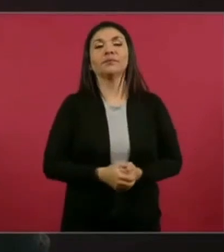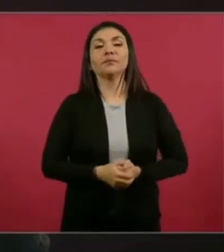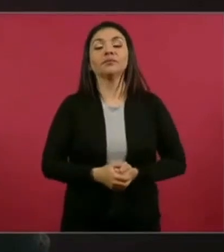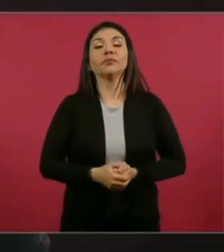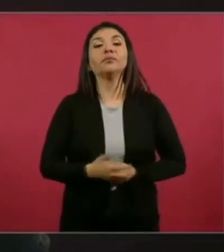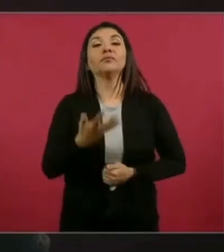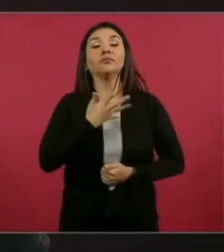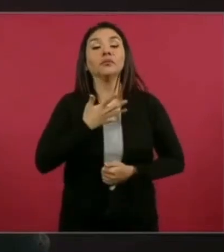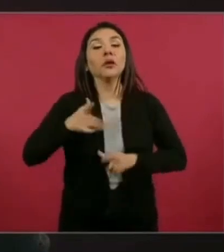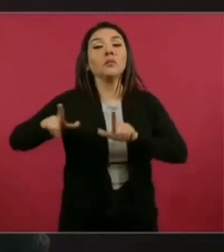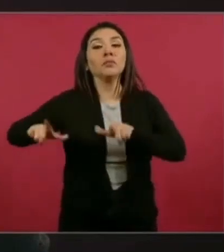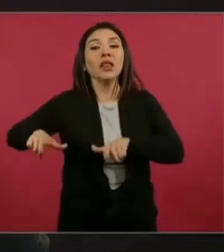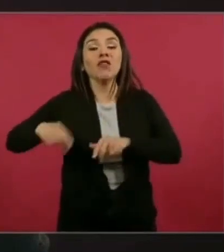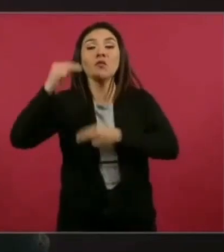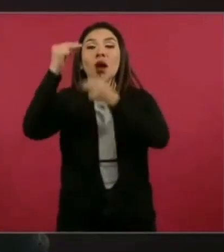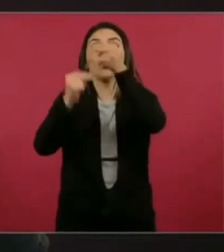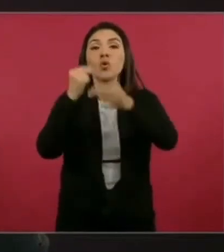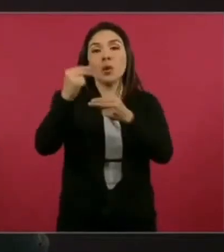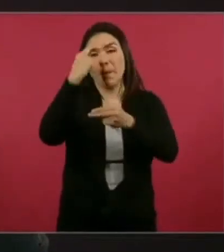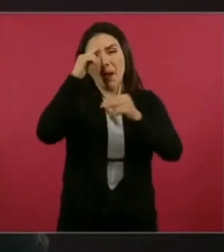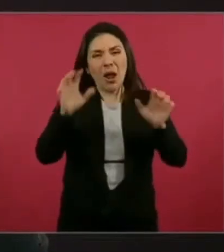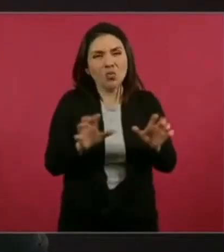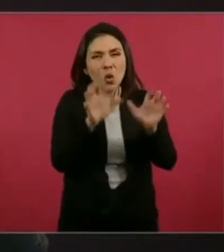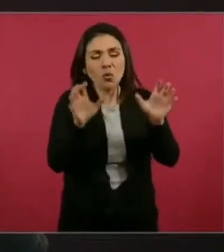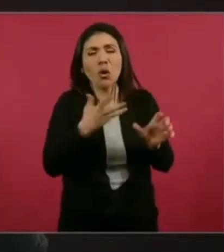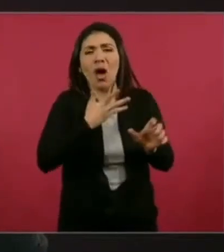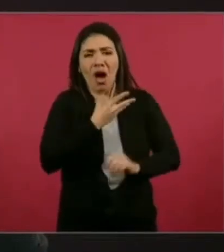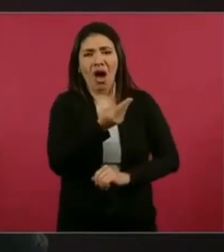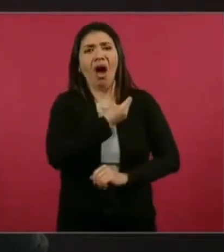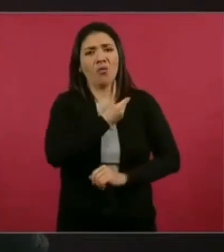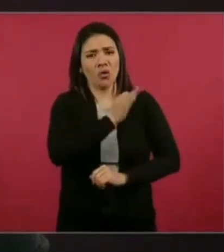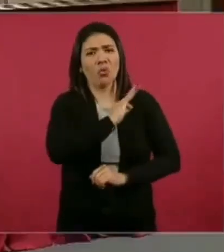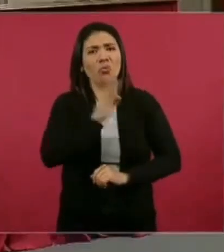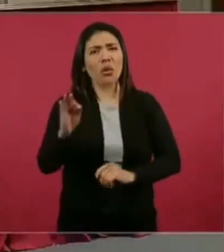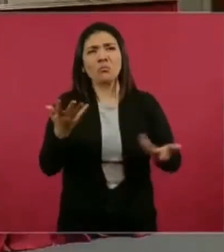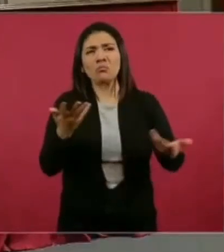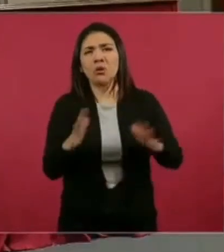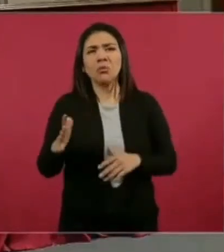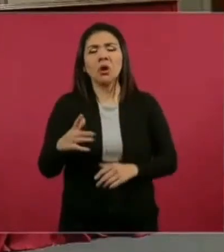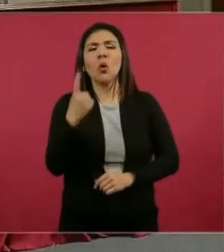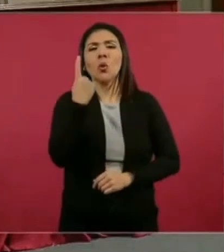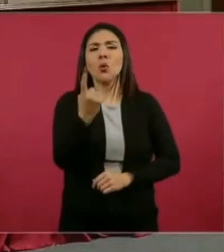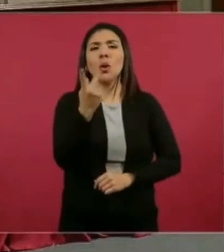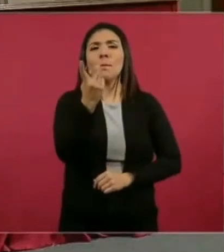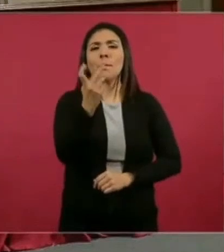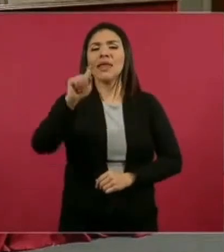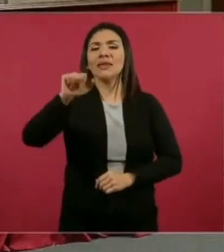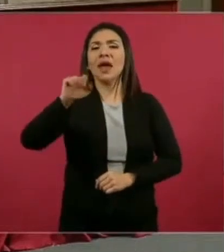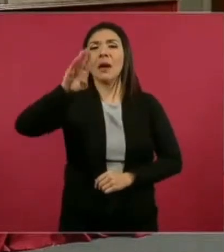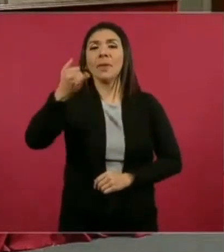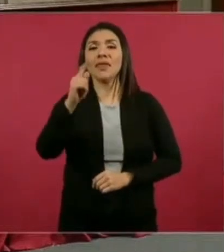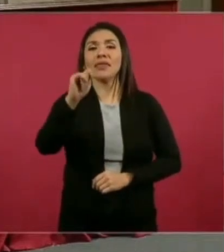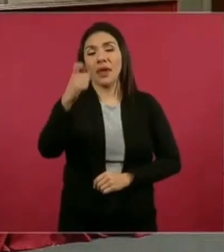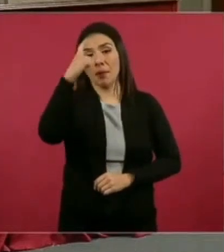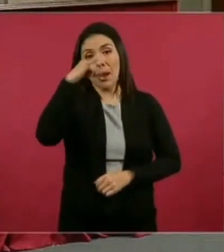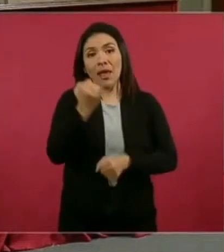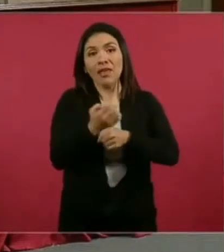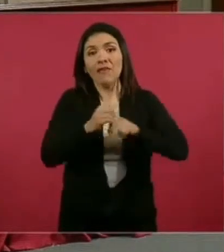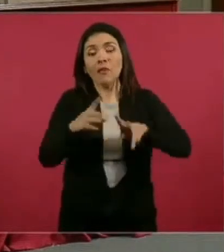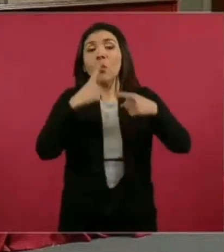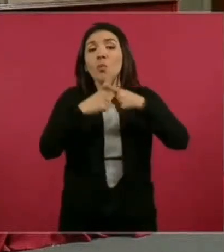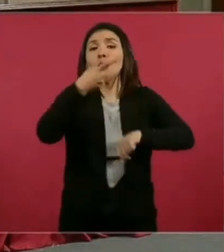plataforma de nube de cómputo distribuido que soporta la entrega de al menos 1 petabyte de información por